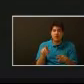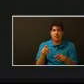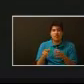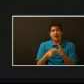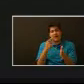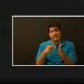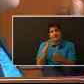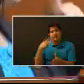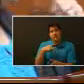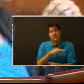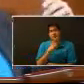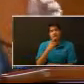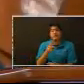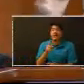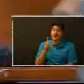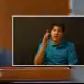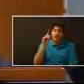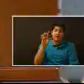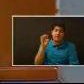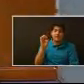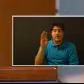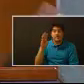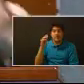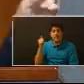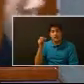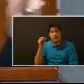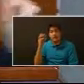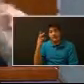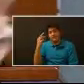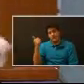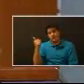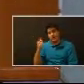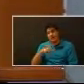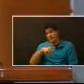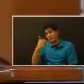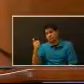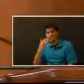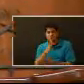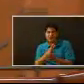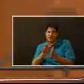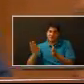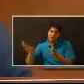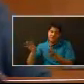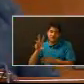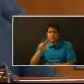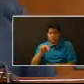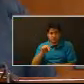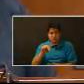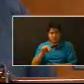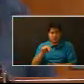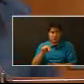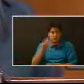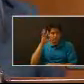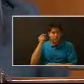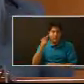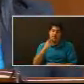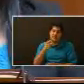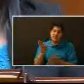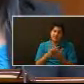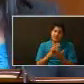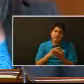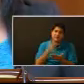dice, así fue Débora y Barak como que se hace a un lado y no es así. Porque Barak dice que él vino y juntó